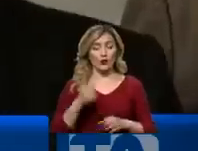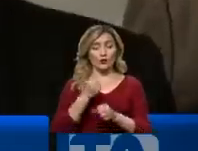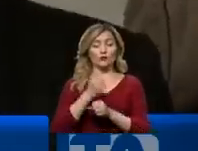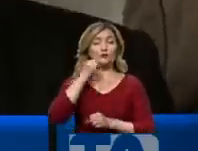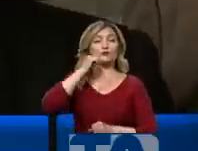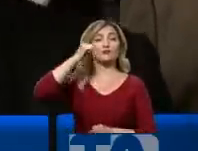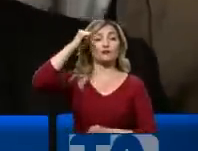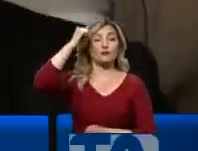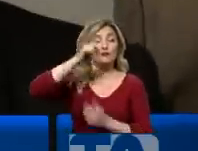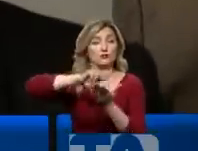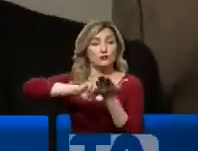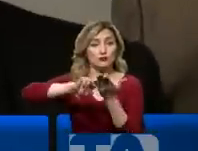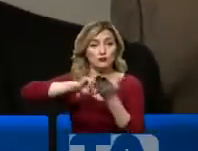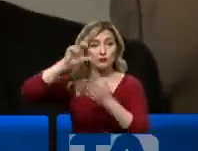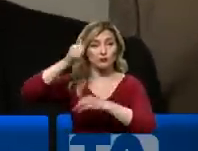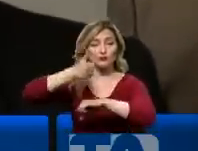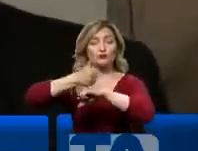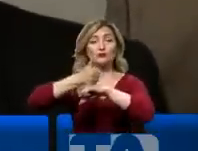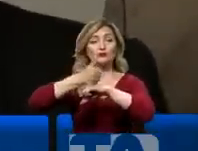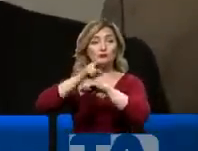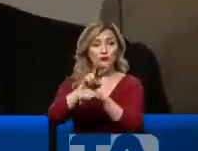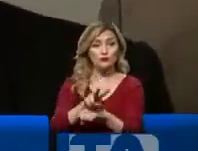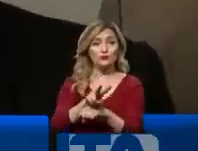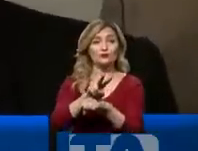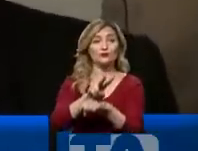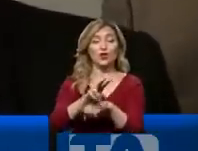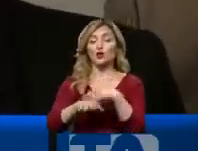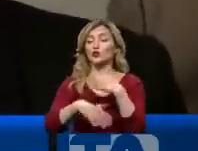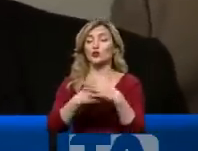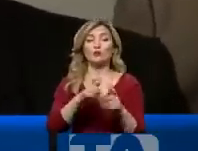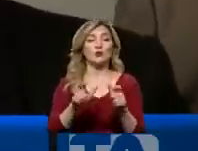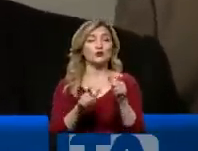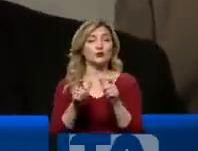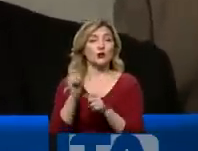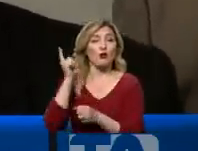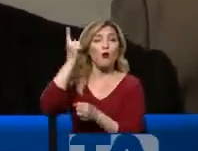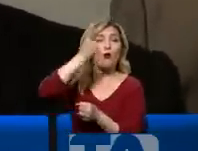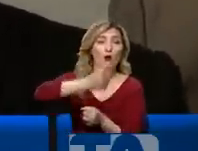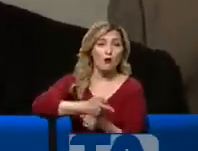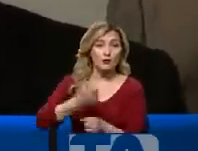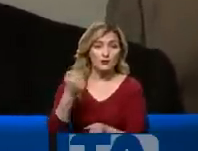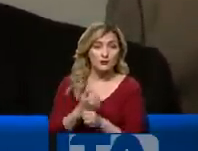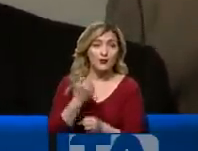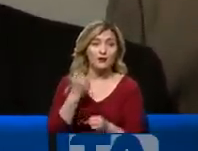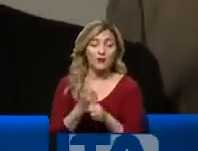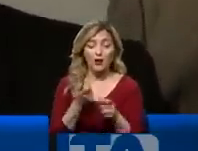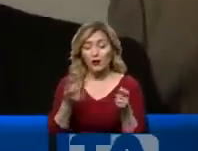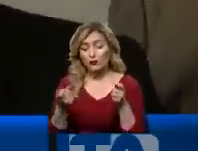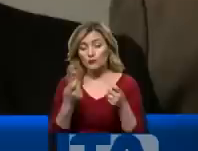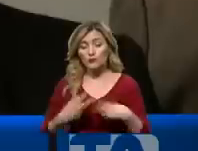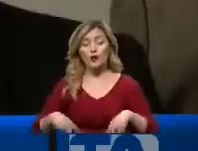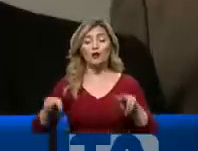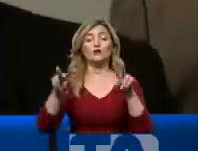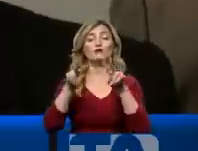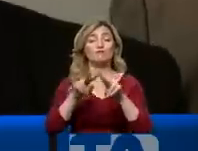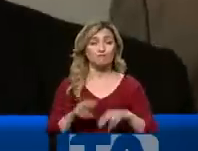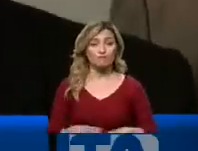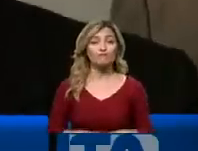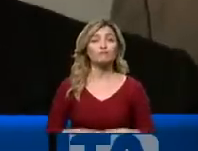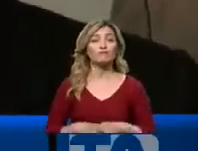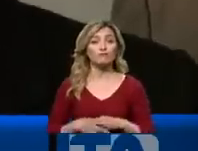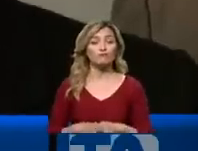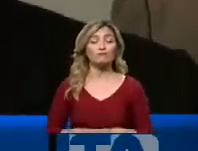de ayer estuvimos reunidos con gobernadores, intendentes, comisarios, todo el mundo tiene la instrucción de trabajar en un estricto control de precios. Hay una